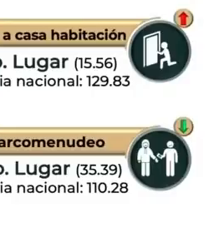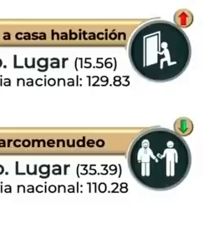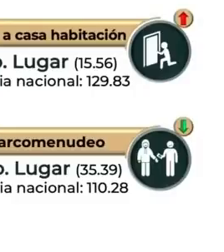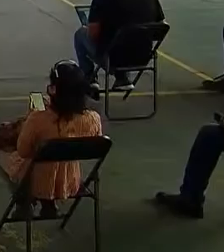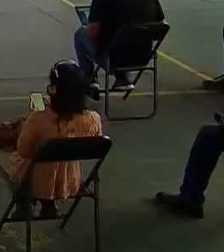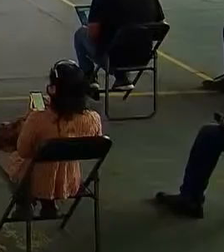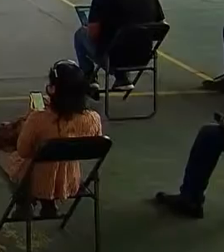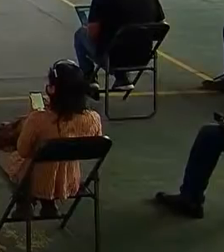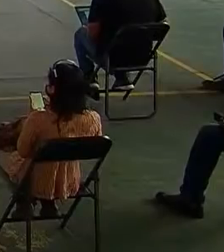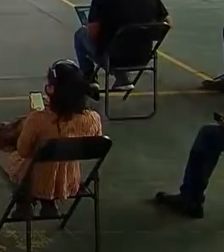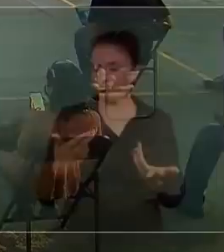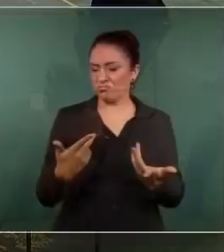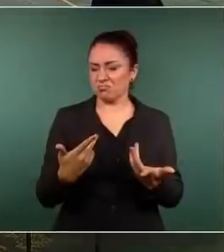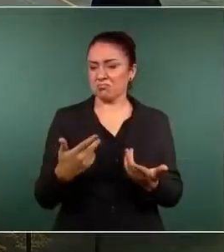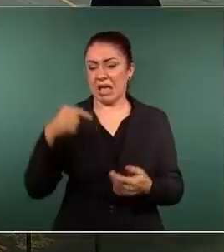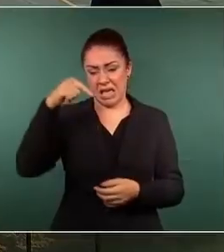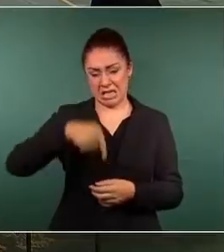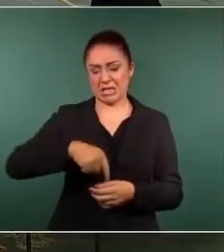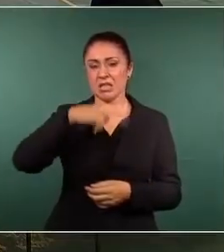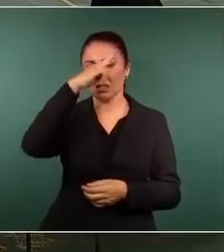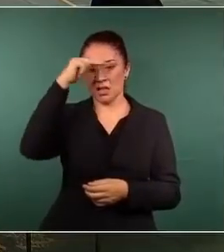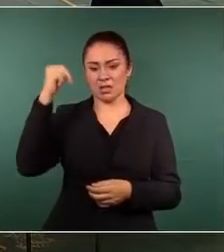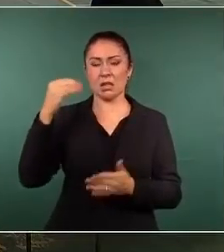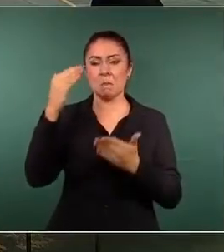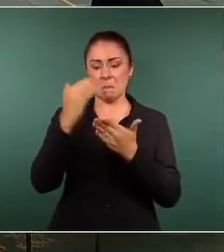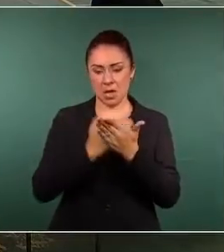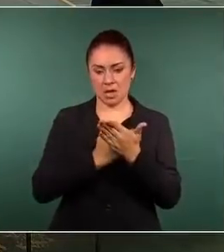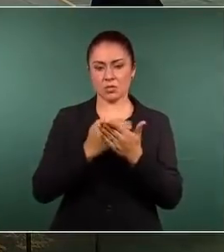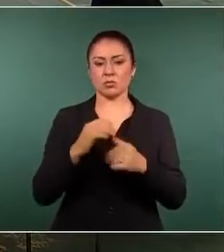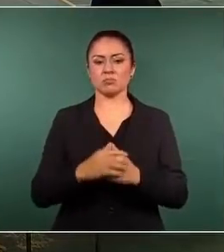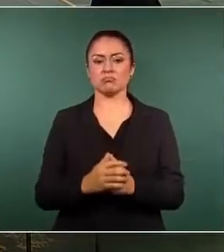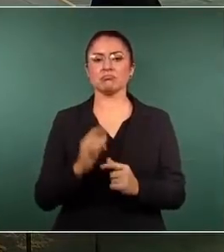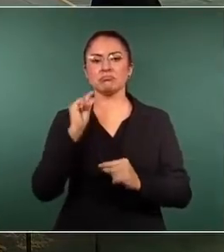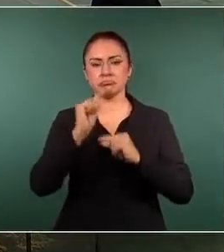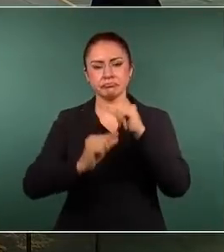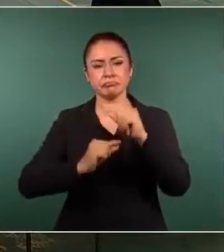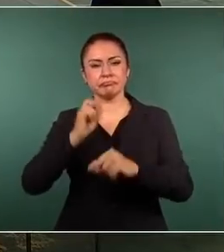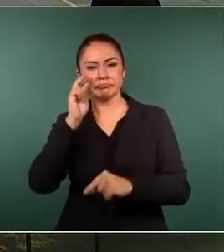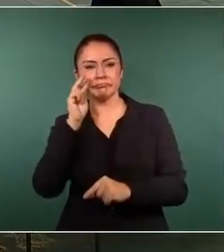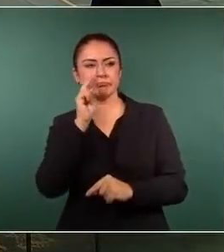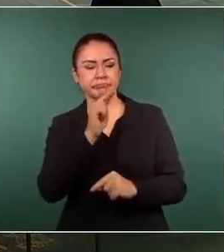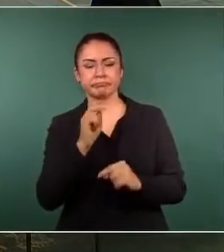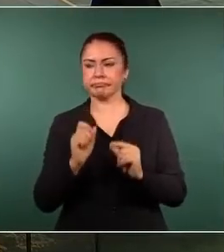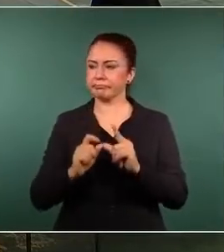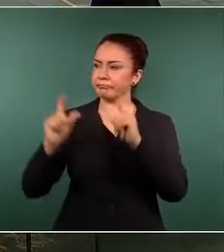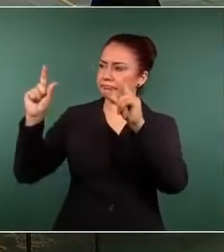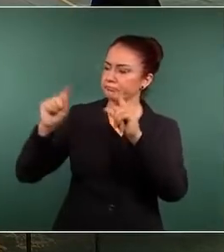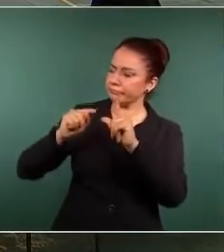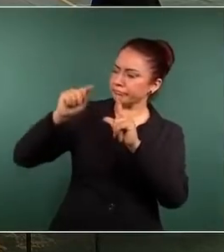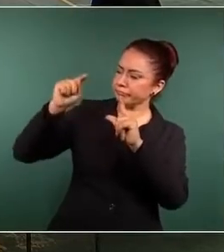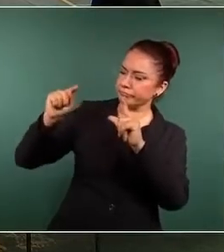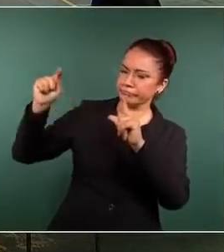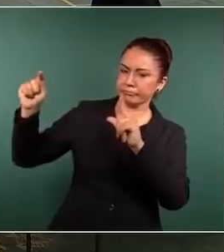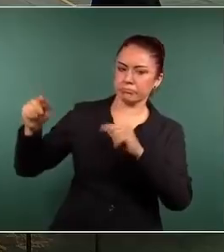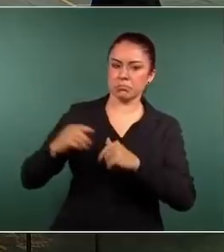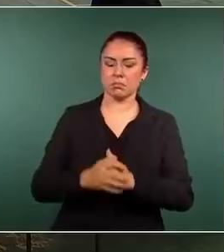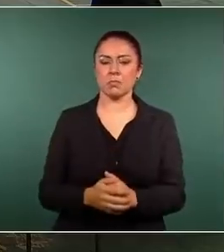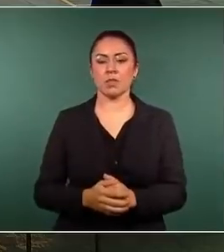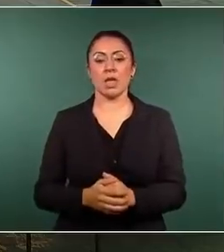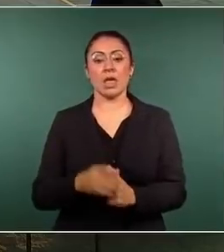sumamente bajo vamos a ver las las gráficas la que sigue el robo al autotransporte